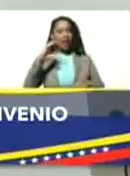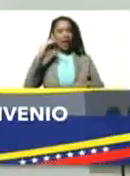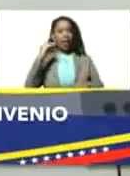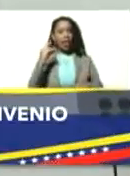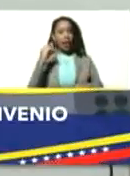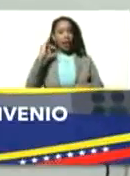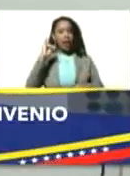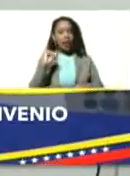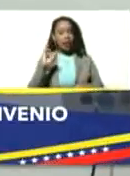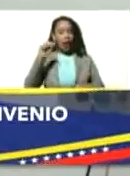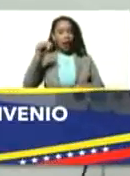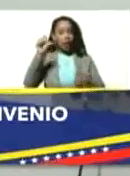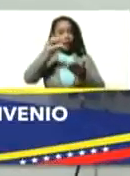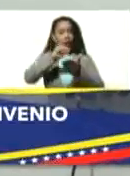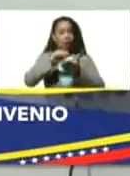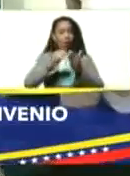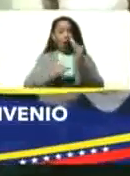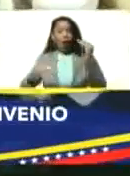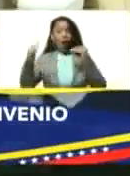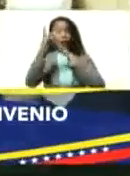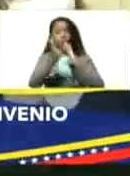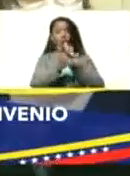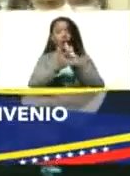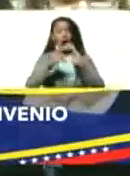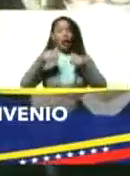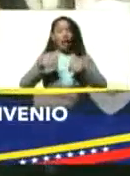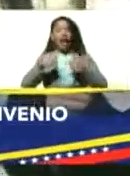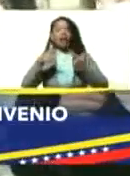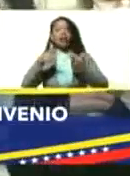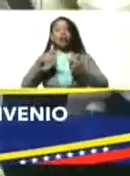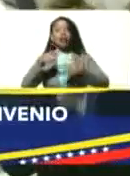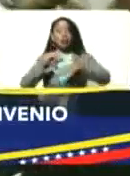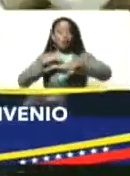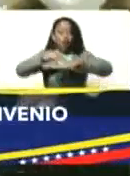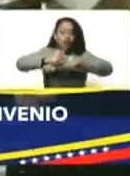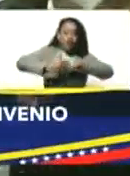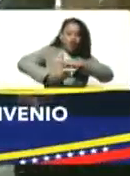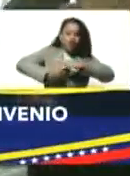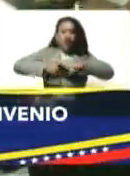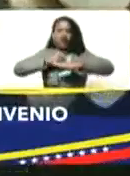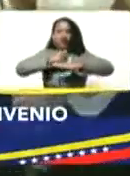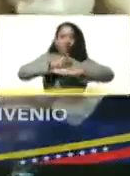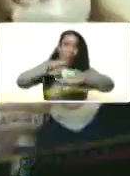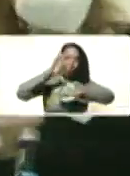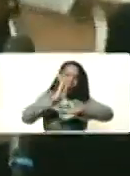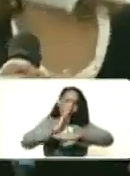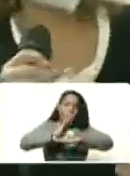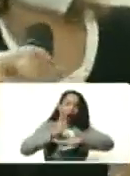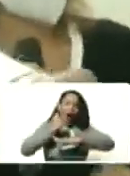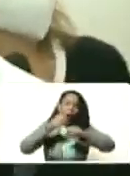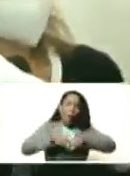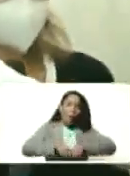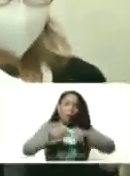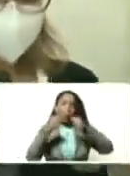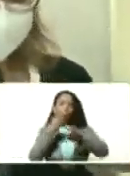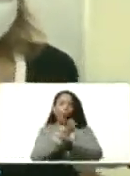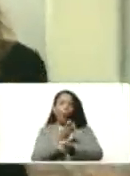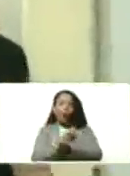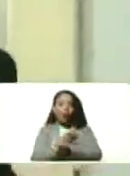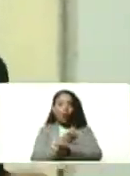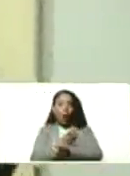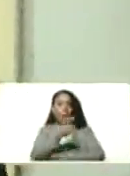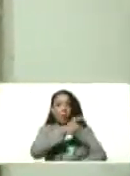de alta tecnología. Aquí está nuestra sala de yeso, nuestra sala de yeso, nuestra sala de cura, con nuestro personal dispuesto a